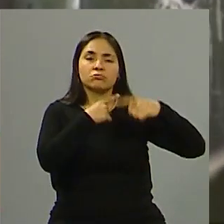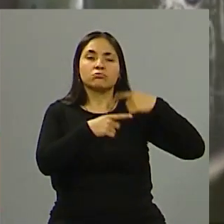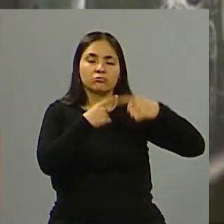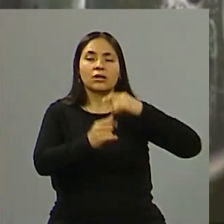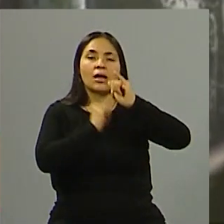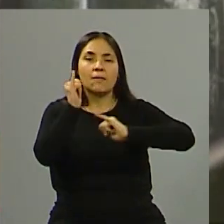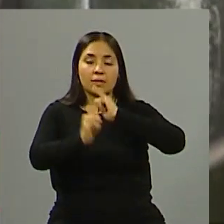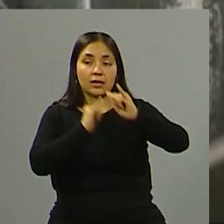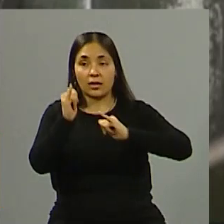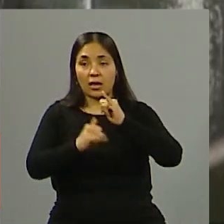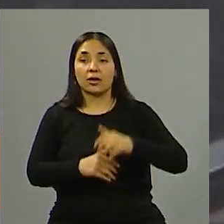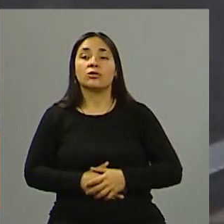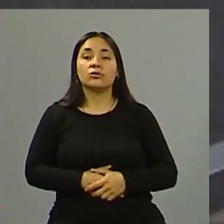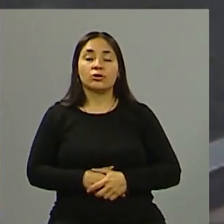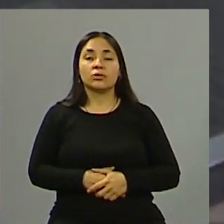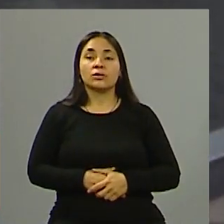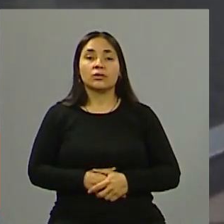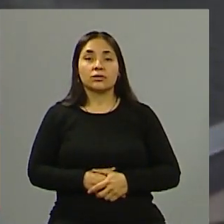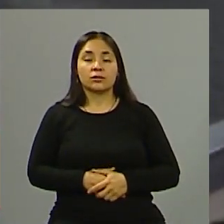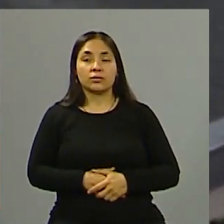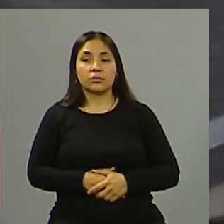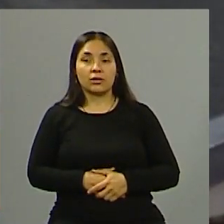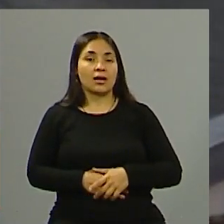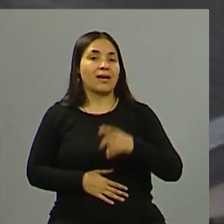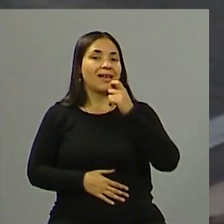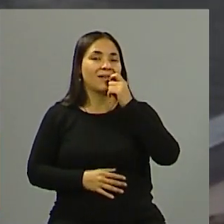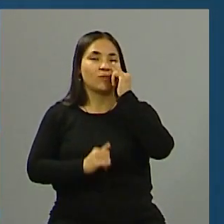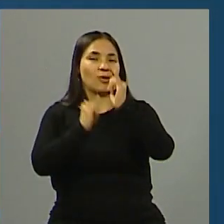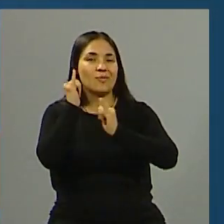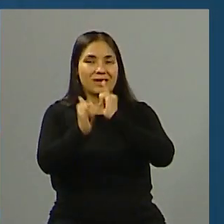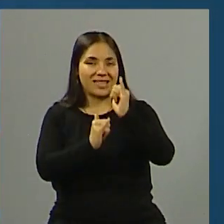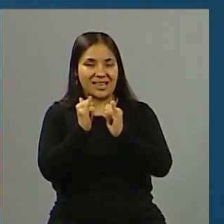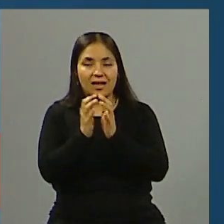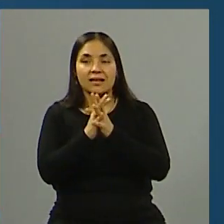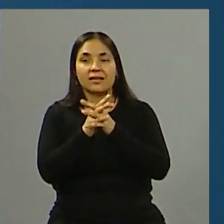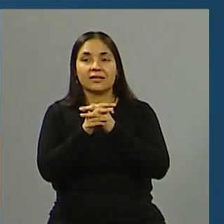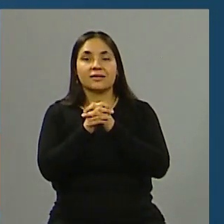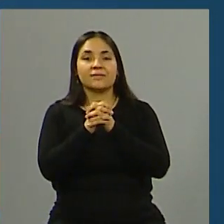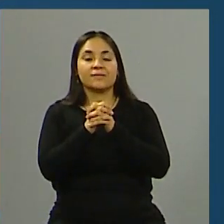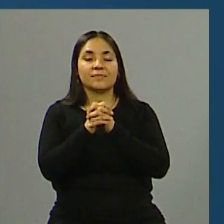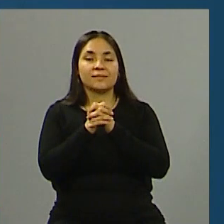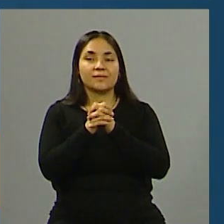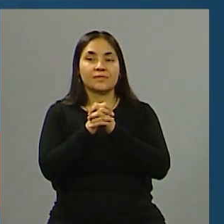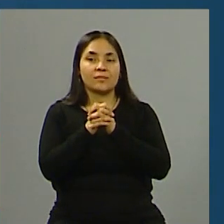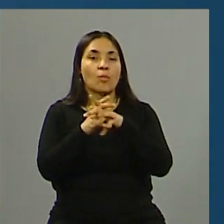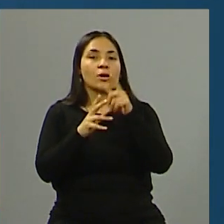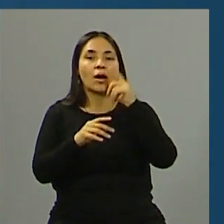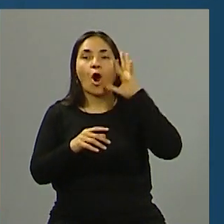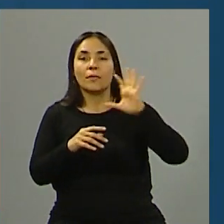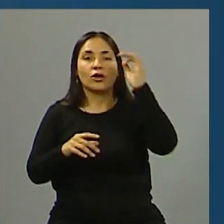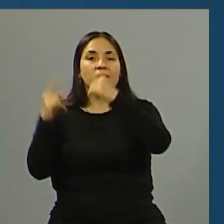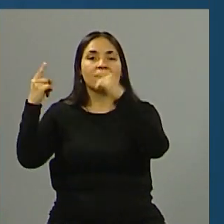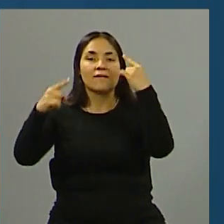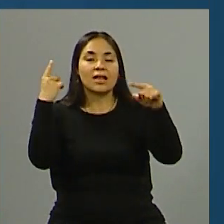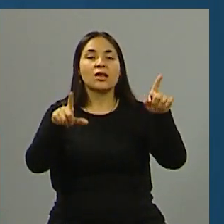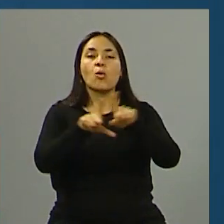y desde la dirigencia tratamos de dar el ejemplo, es de, más allá de las diferencias, hay intereses en común que hay que